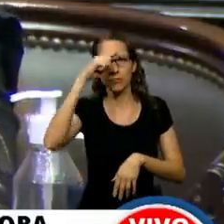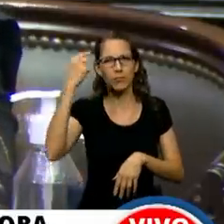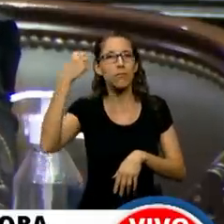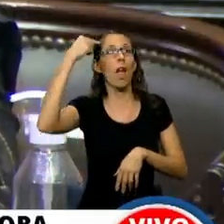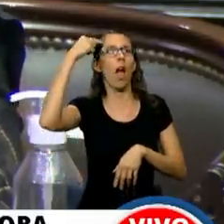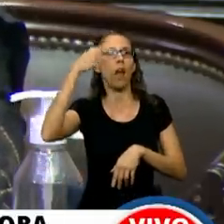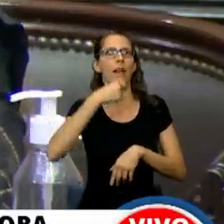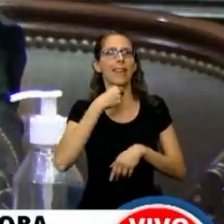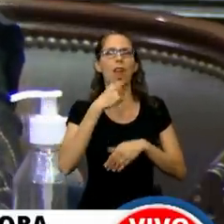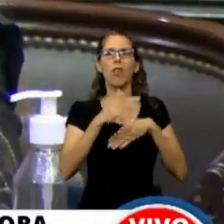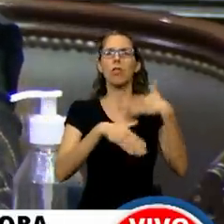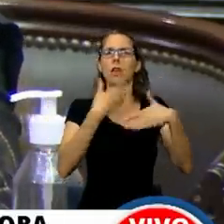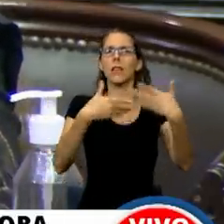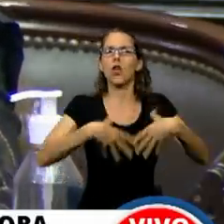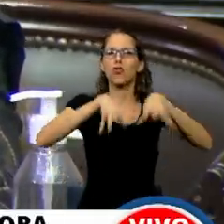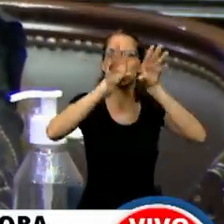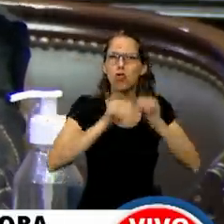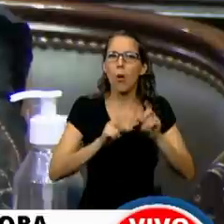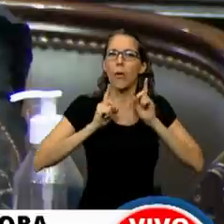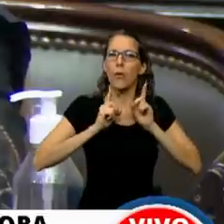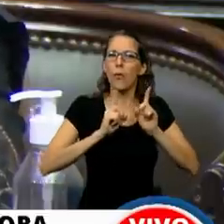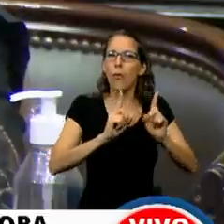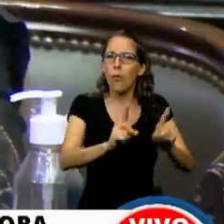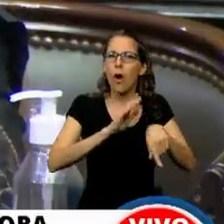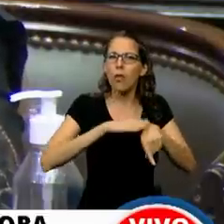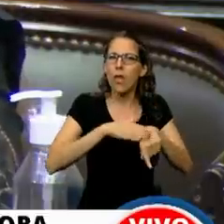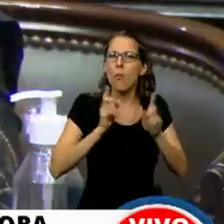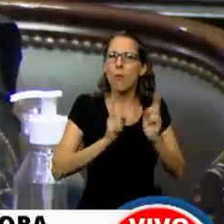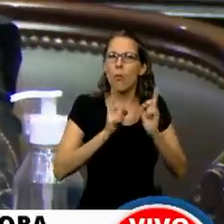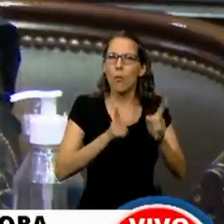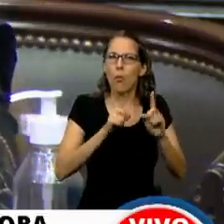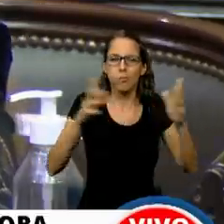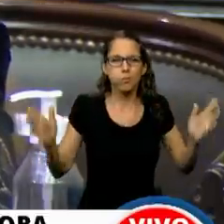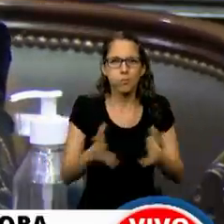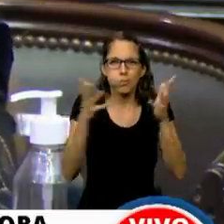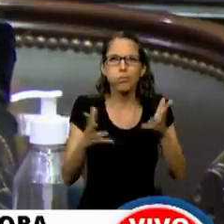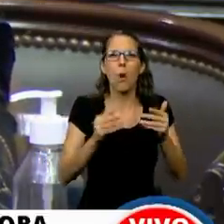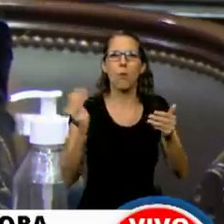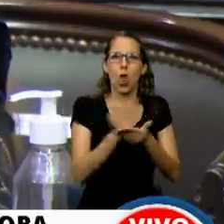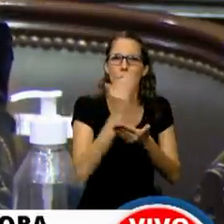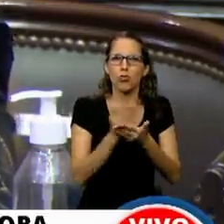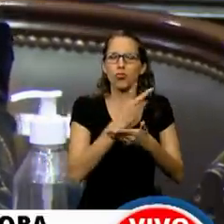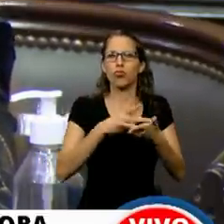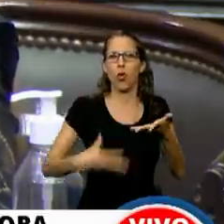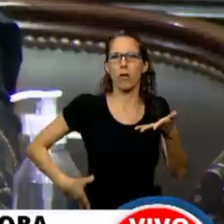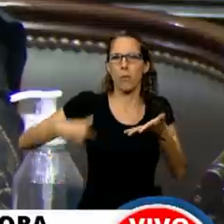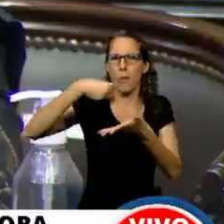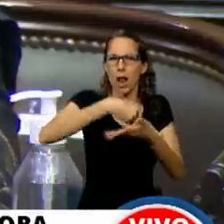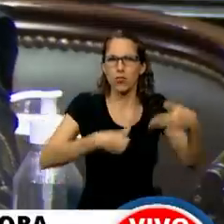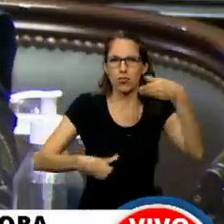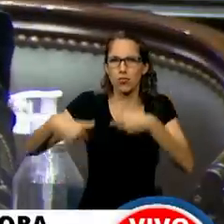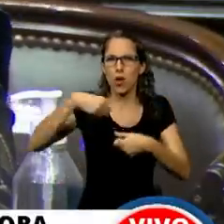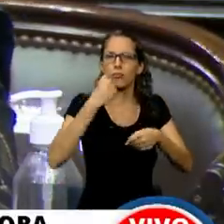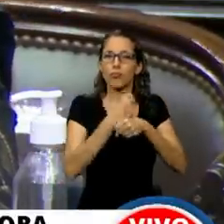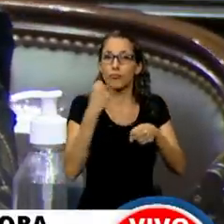desarrollo integral y sostenible que fomente la producción que fomente la inversión y el trabajo genuino como